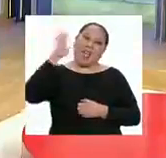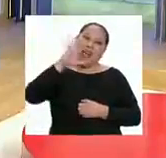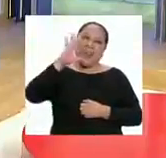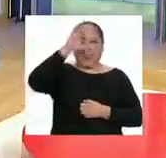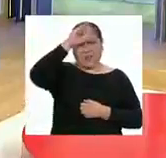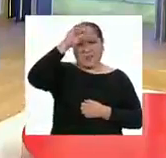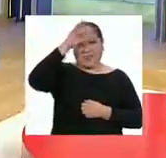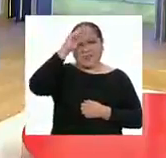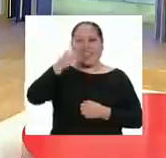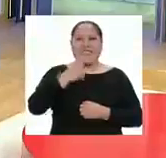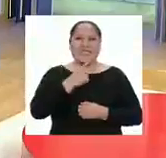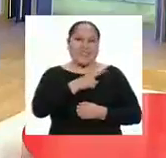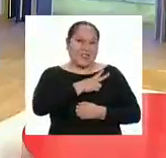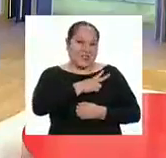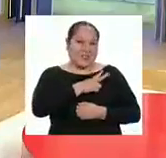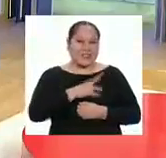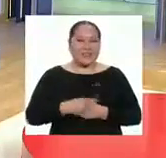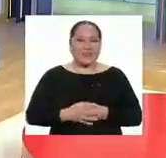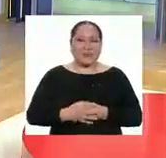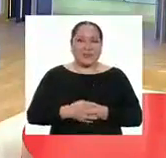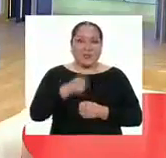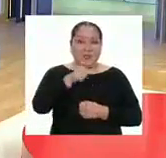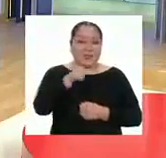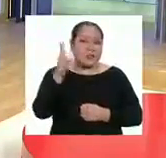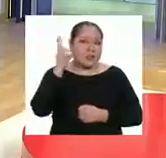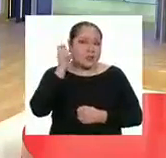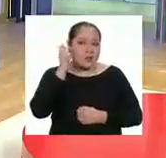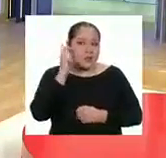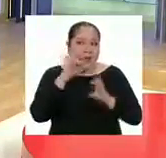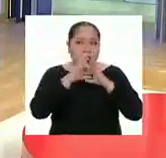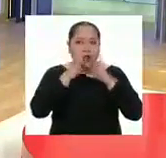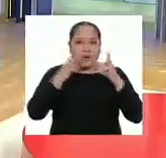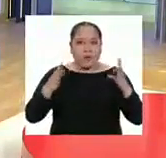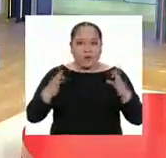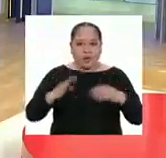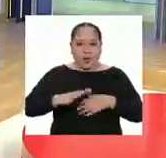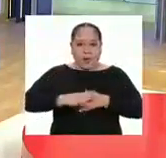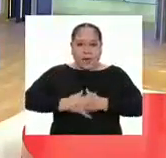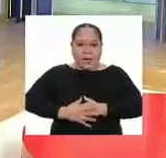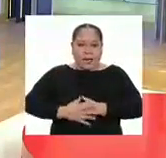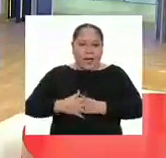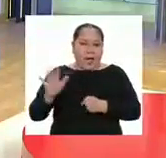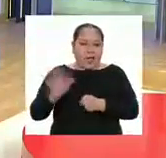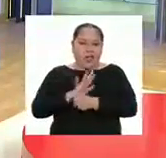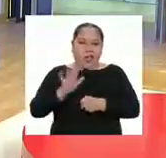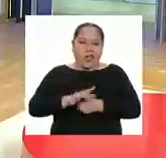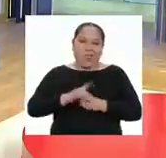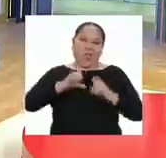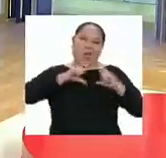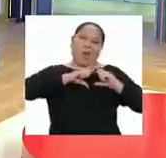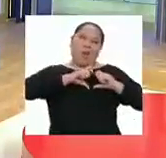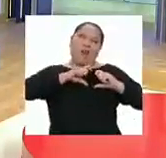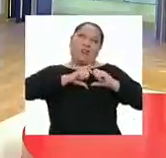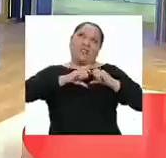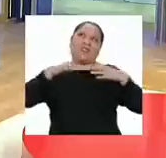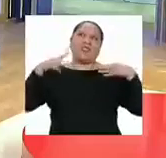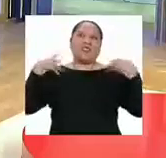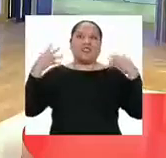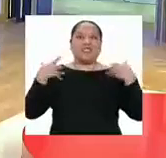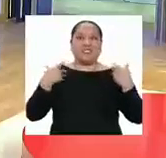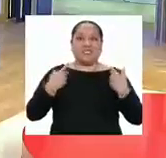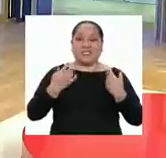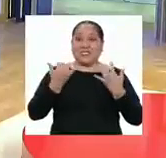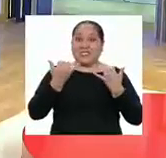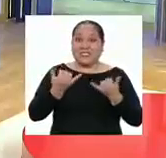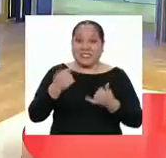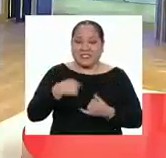Hola chicas y chicos de segundo de secundaria. ¿Han escuchado alguna vez la frase barriga llena, corazón contento? Así estoy ahorita porque acabo